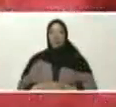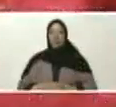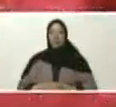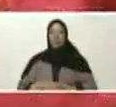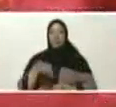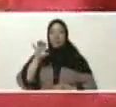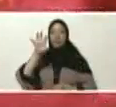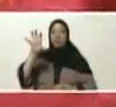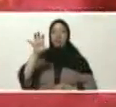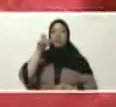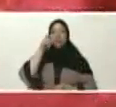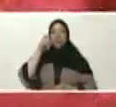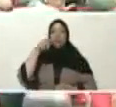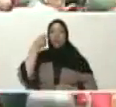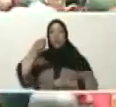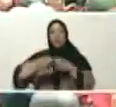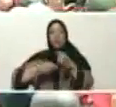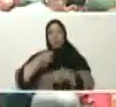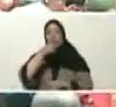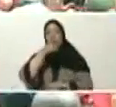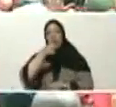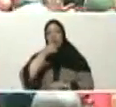una patria próspera,